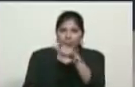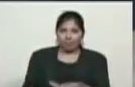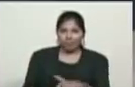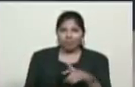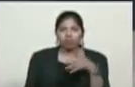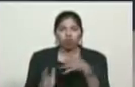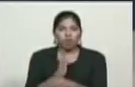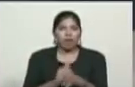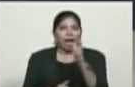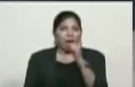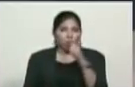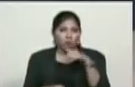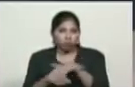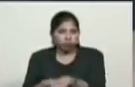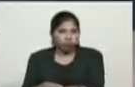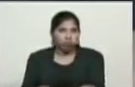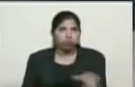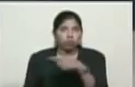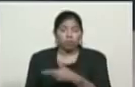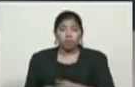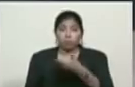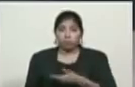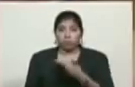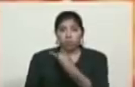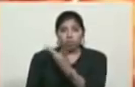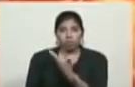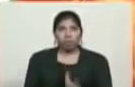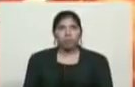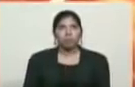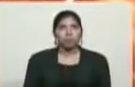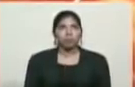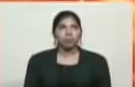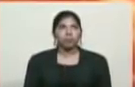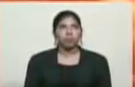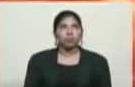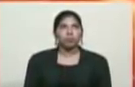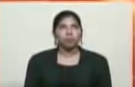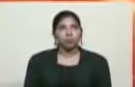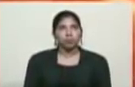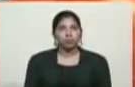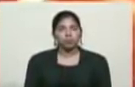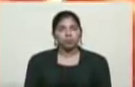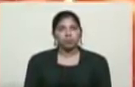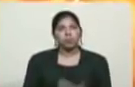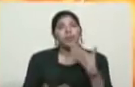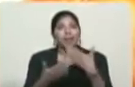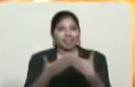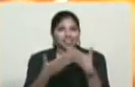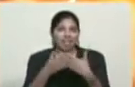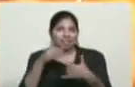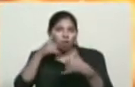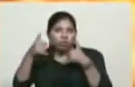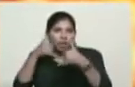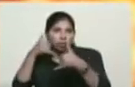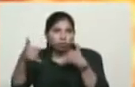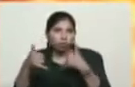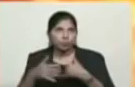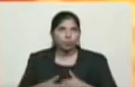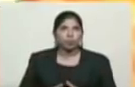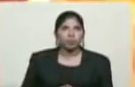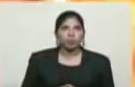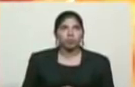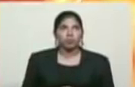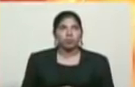la información importante adelante la escuchamos ministra 3 gracias por el contacto telefónico a nuestra